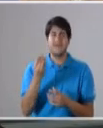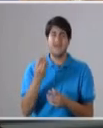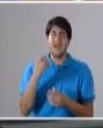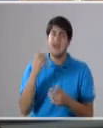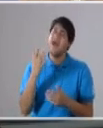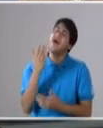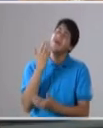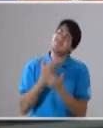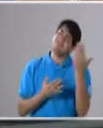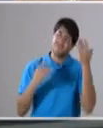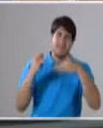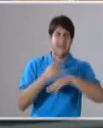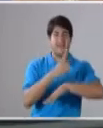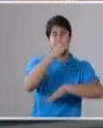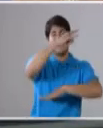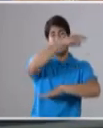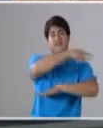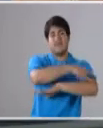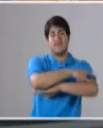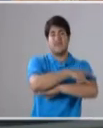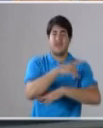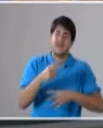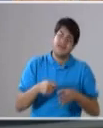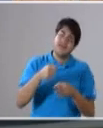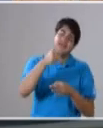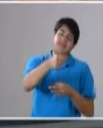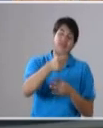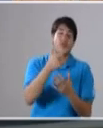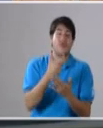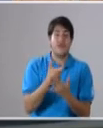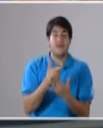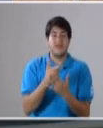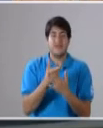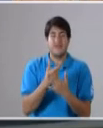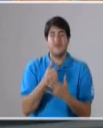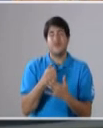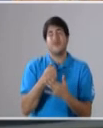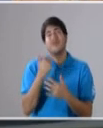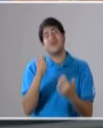Andate en avión, aquí está para tu avión. Aleluya.